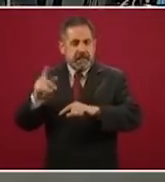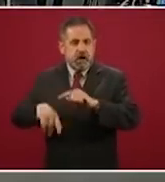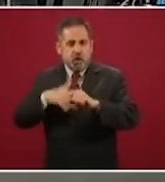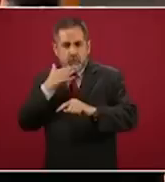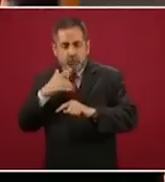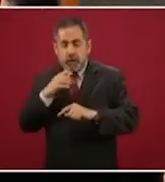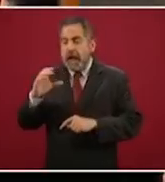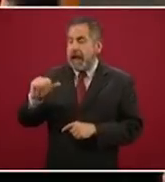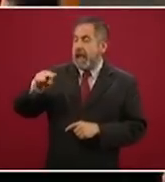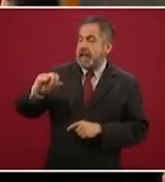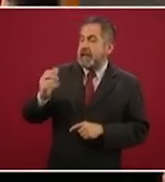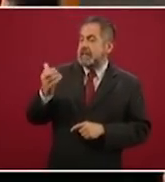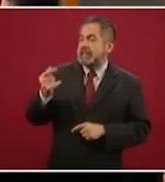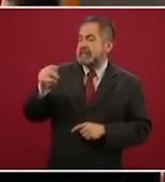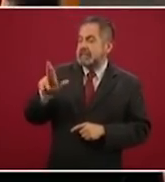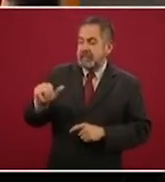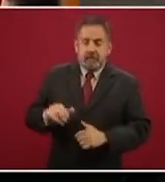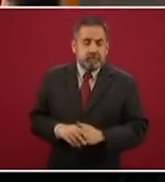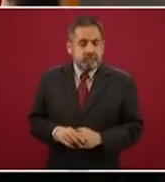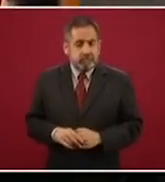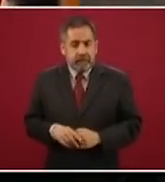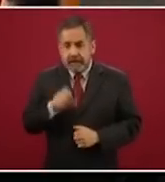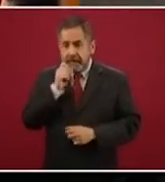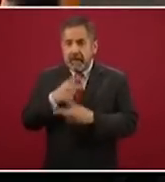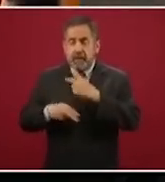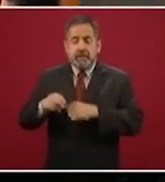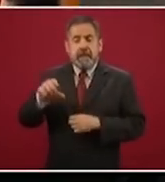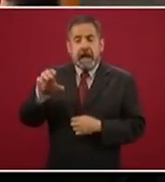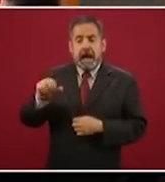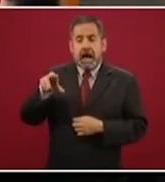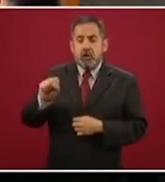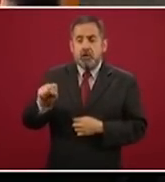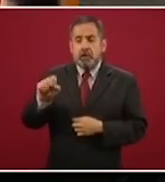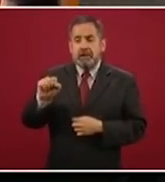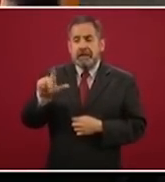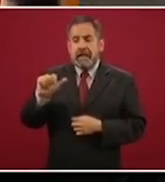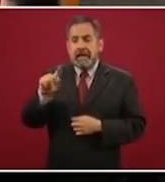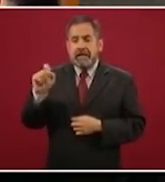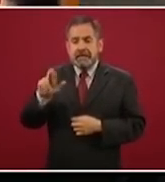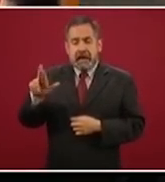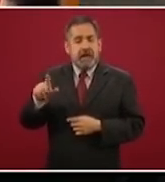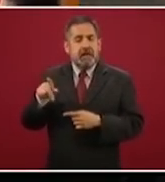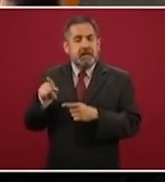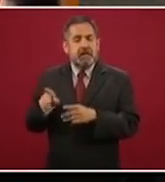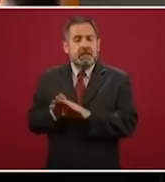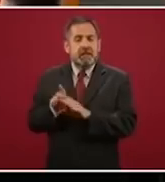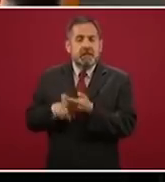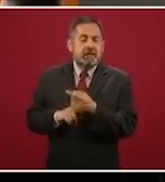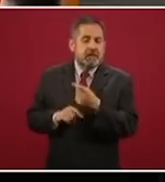de Canacintra. También nos acompaña Carlos Salazar, no solamente como